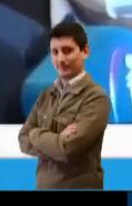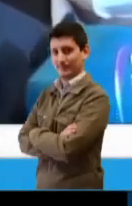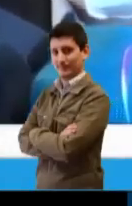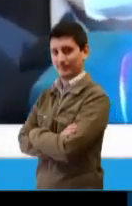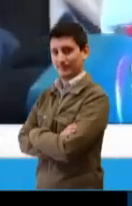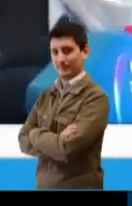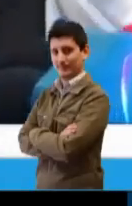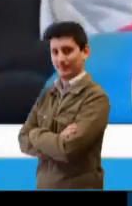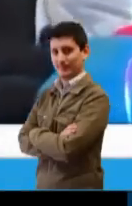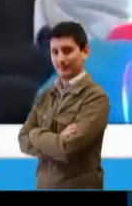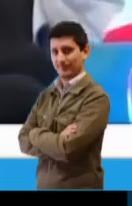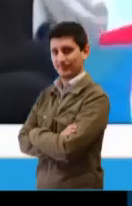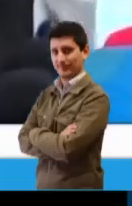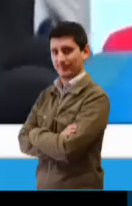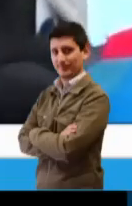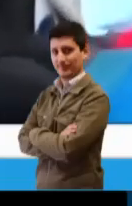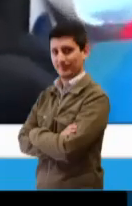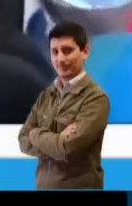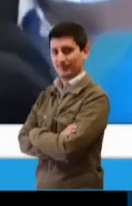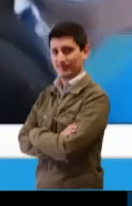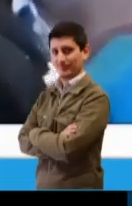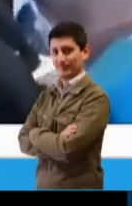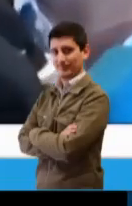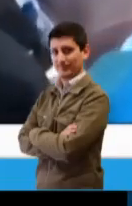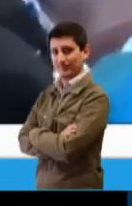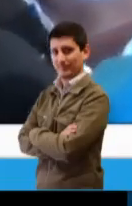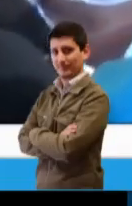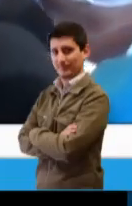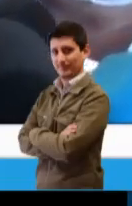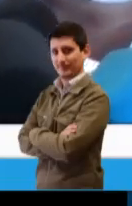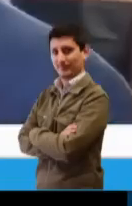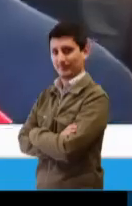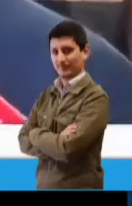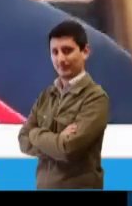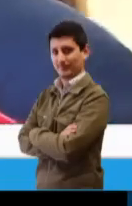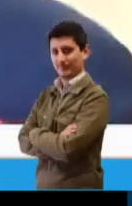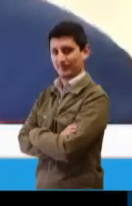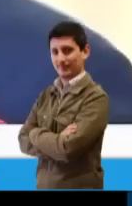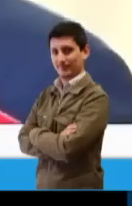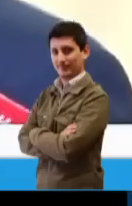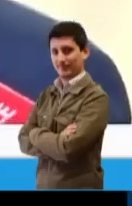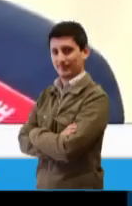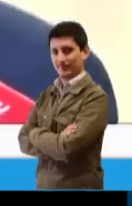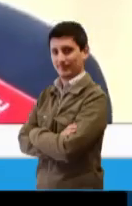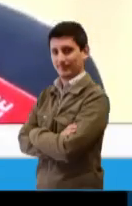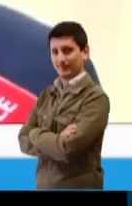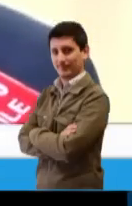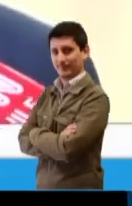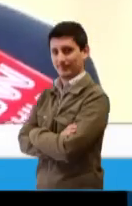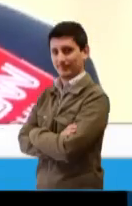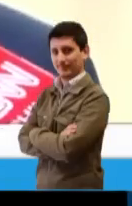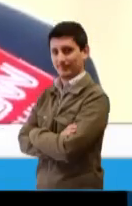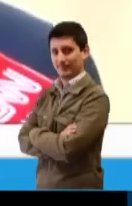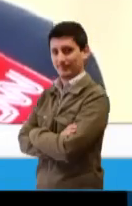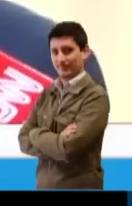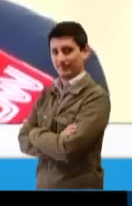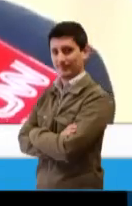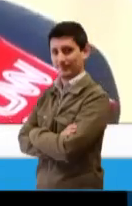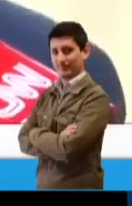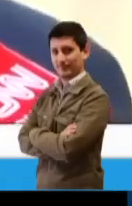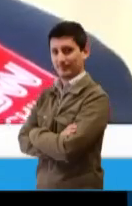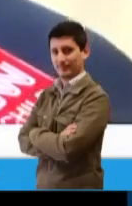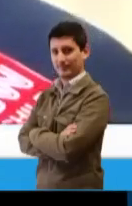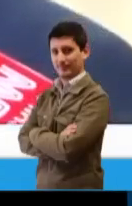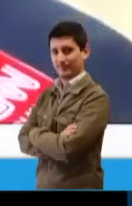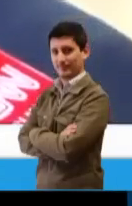opera el Ejecutivo. Por dos o tres días de cierta semana se considera que se ha hecho un buen trabajo porque cierto ministro lo hizo bien, en la ley de presupuesto Mario